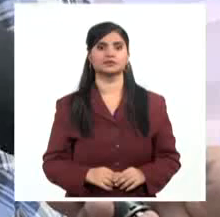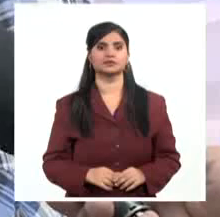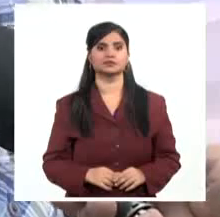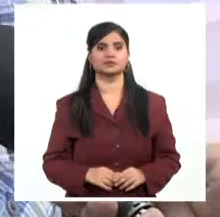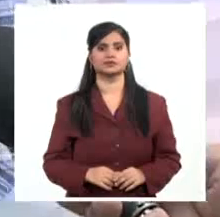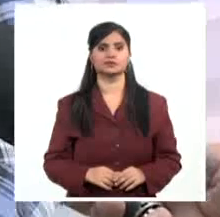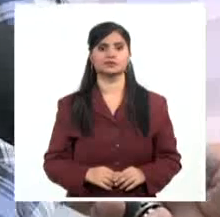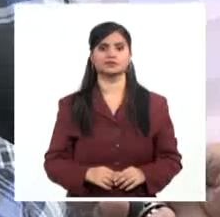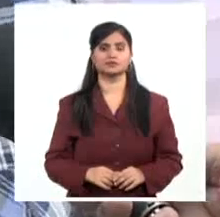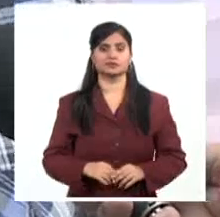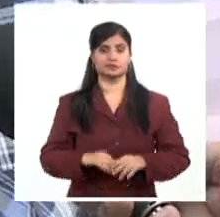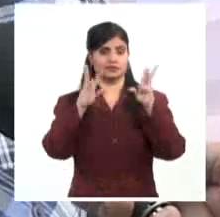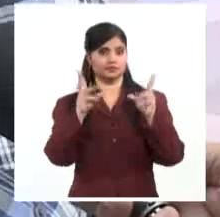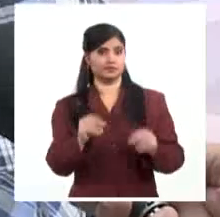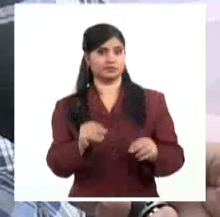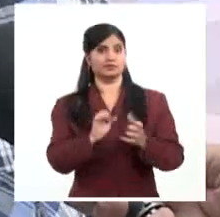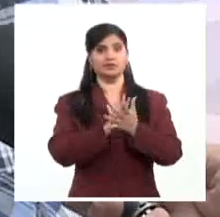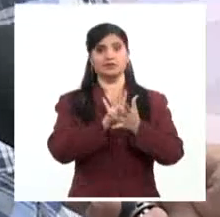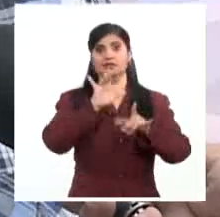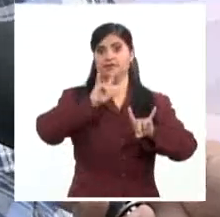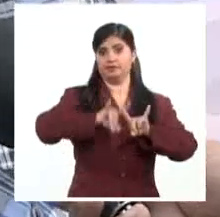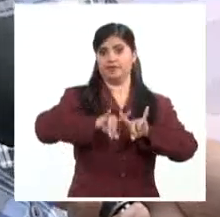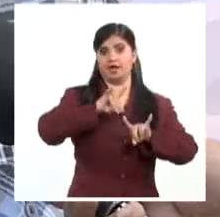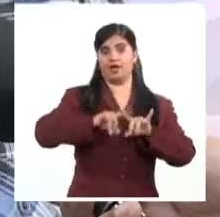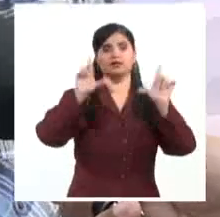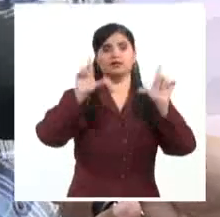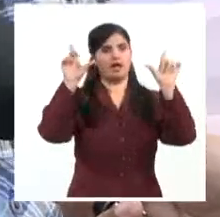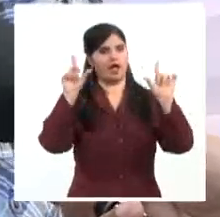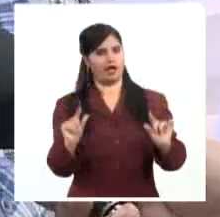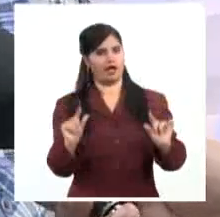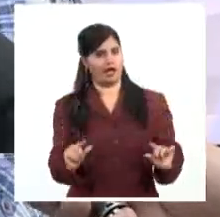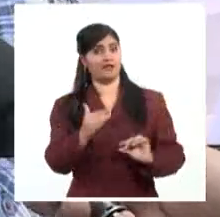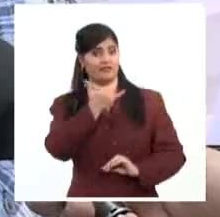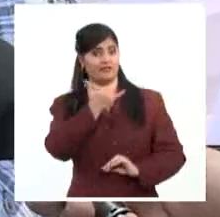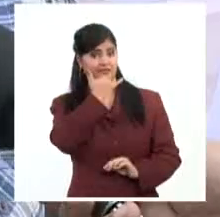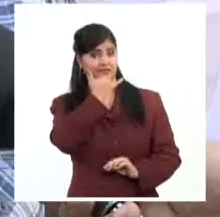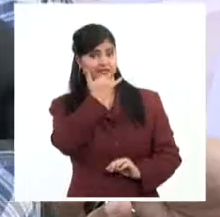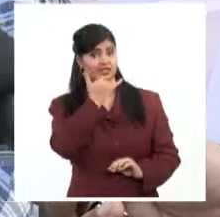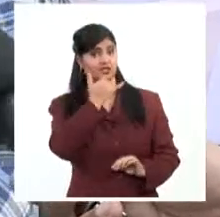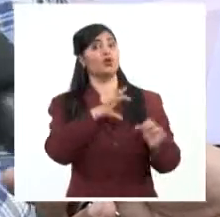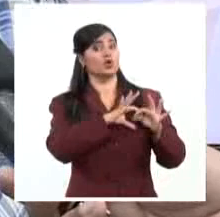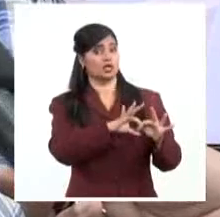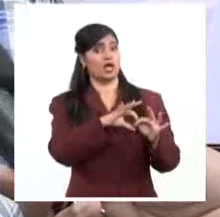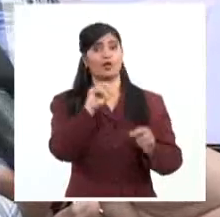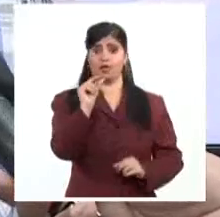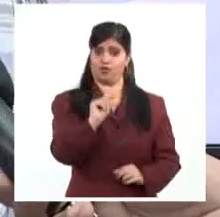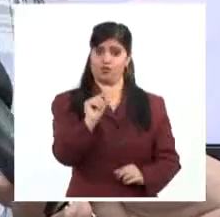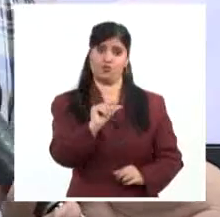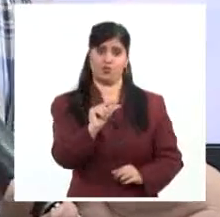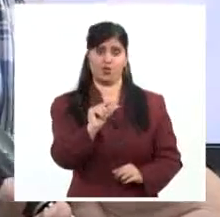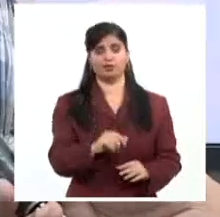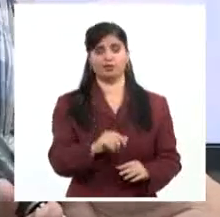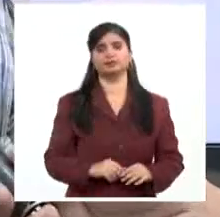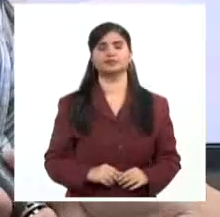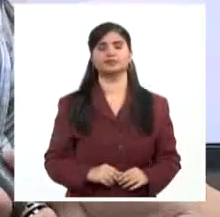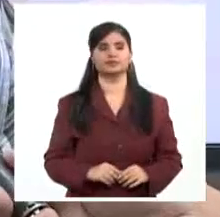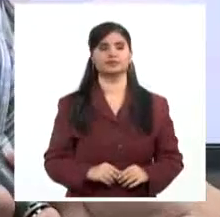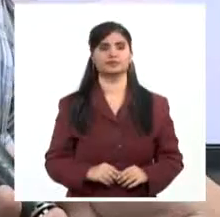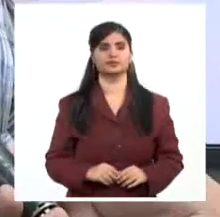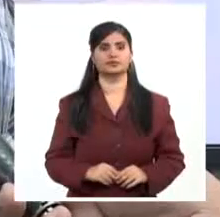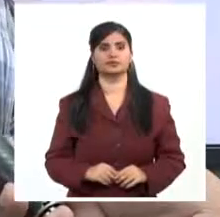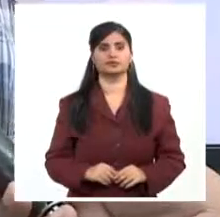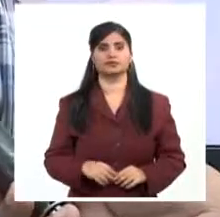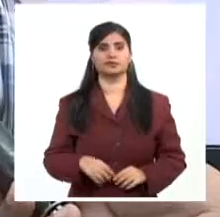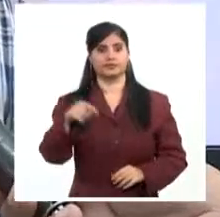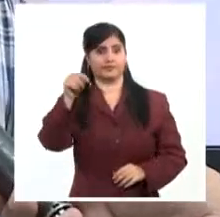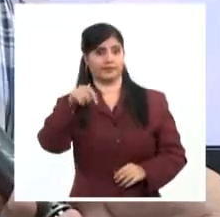que la disponibilidad general del sistema se vea disminuida, y es lo que está provocando que, incluso teniendo una disponibilidad de